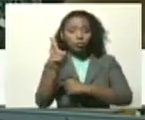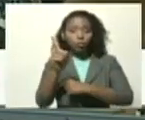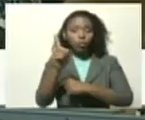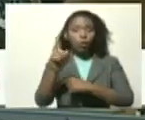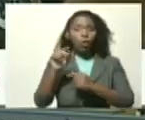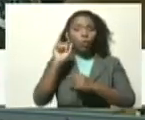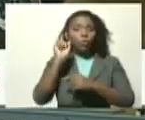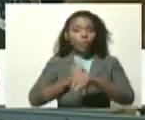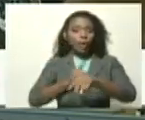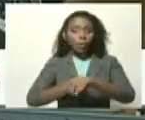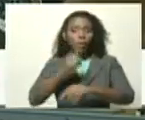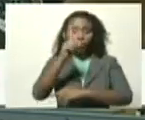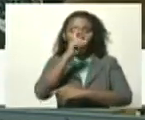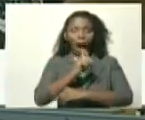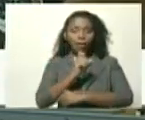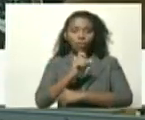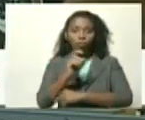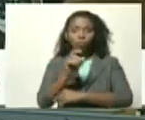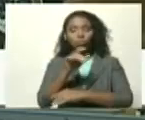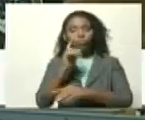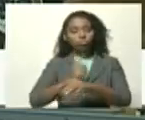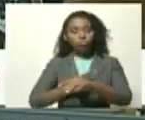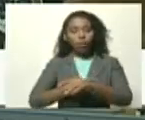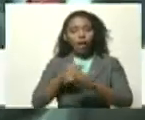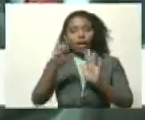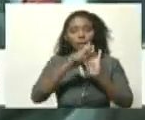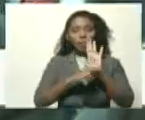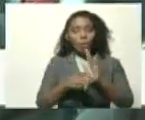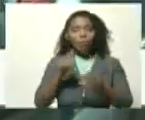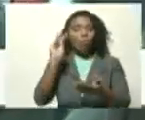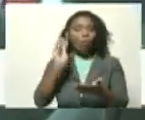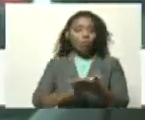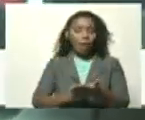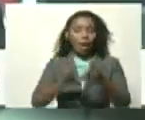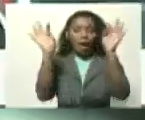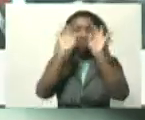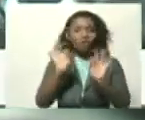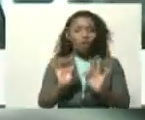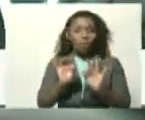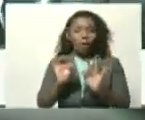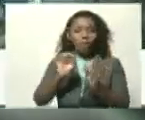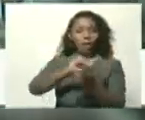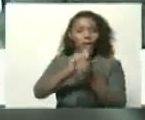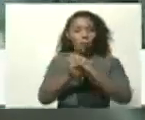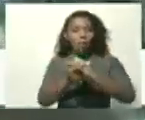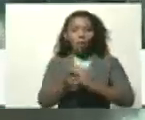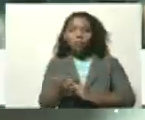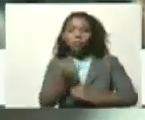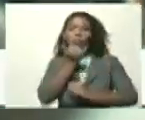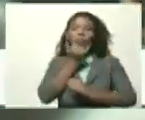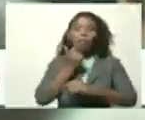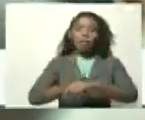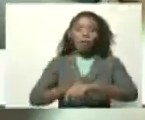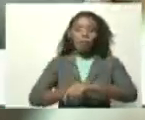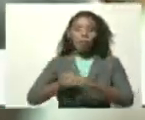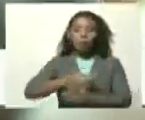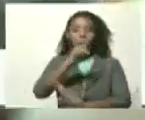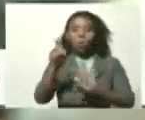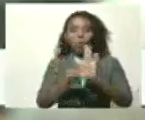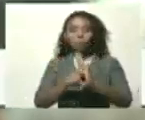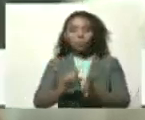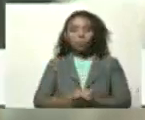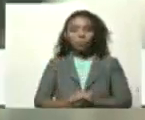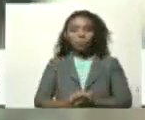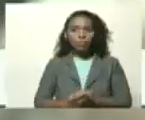un periodo de un año. El reglamento establecerá la forma de suplir las faltas temporales y absolutas.